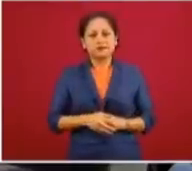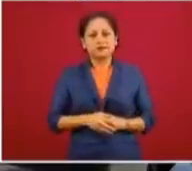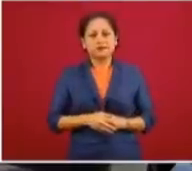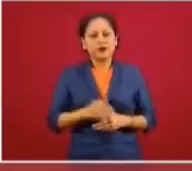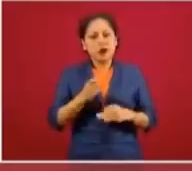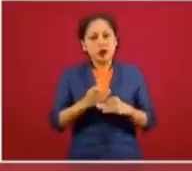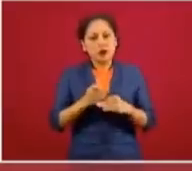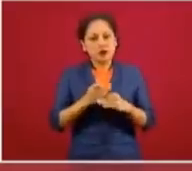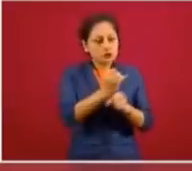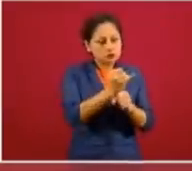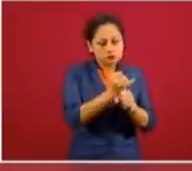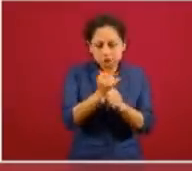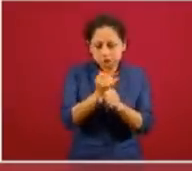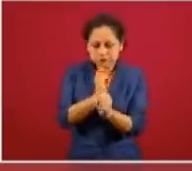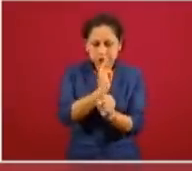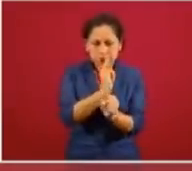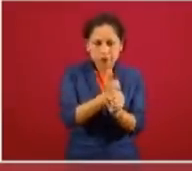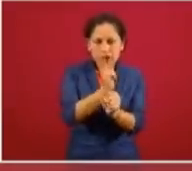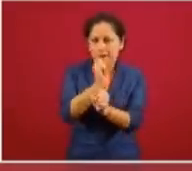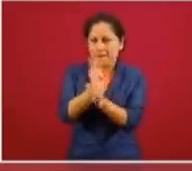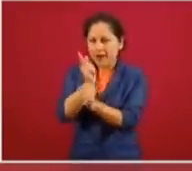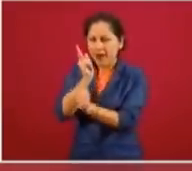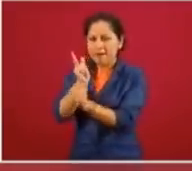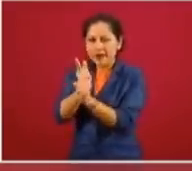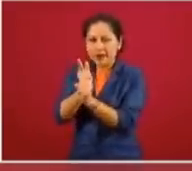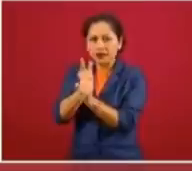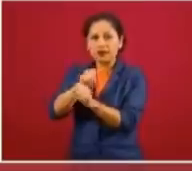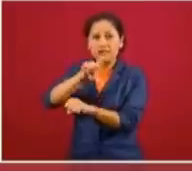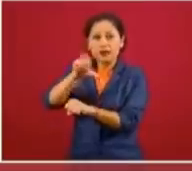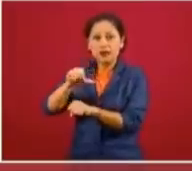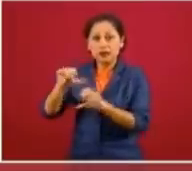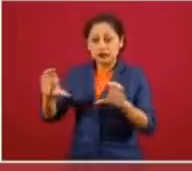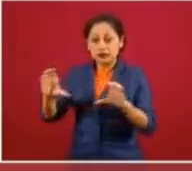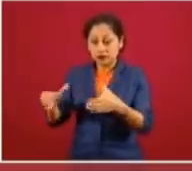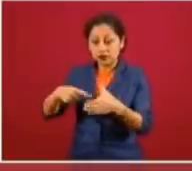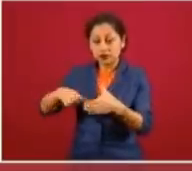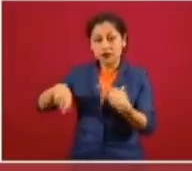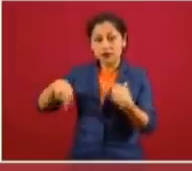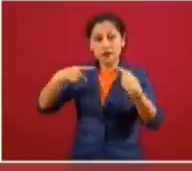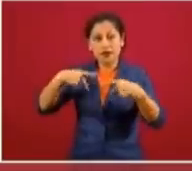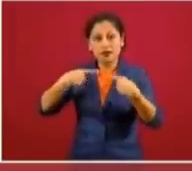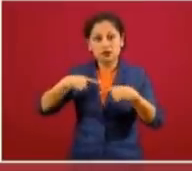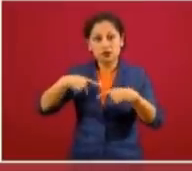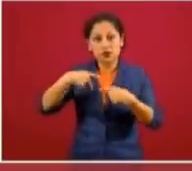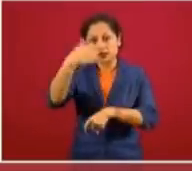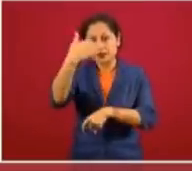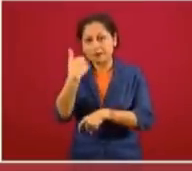proyecciones que han hecho los especialistas acerca de la